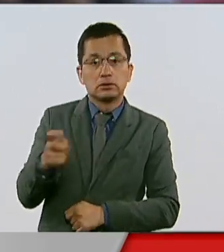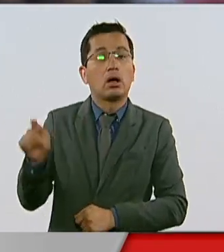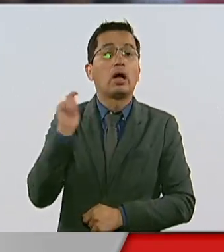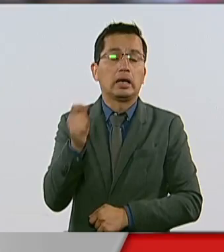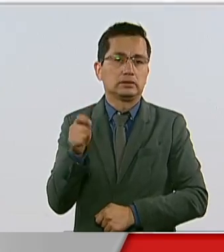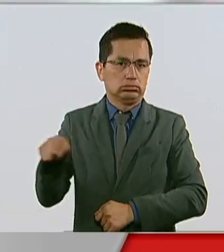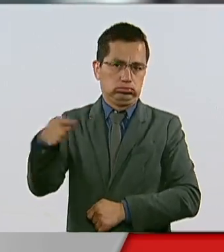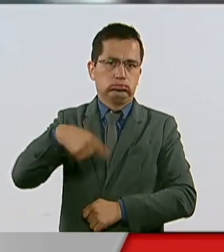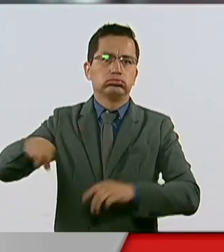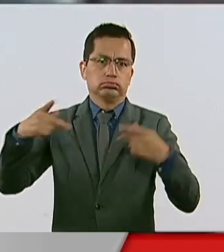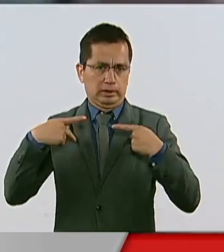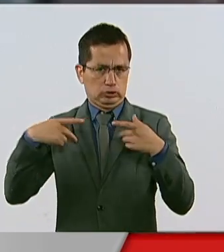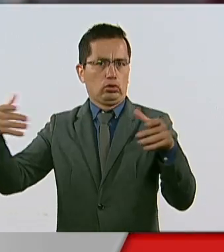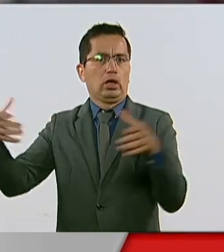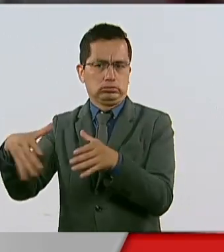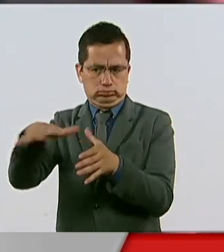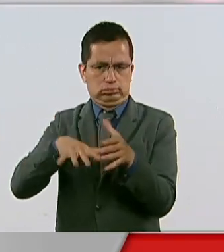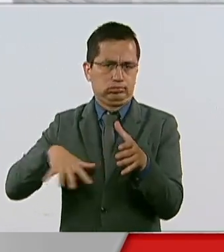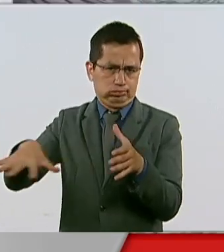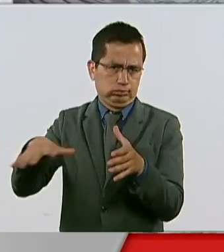de la sociedad.